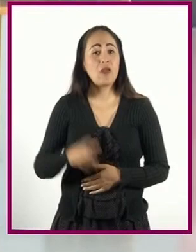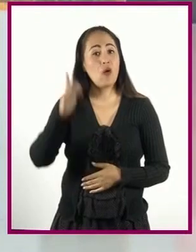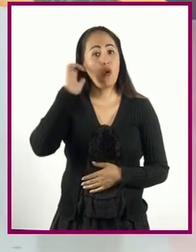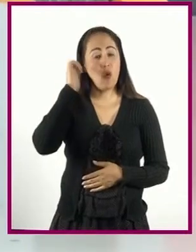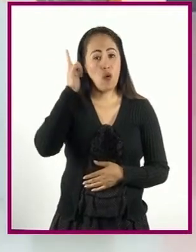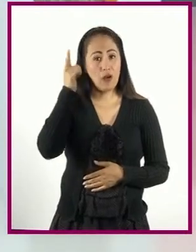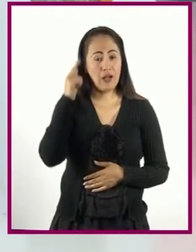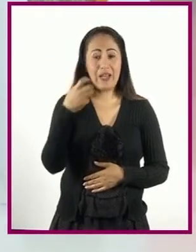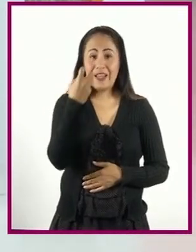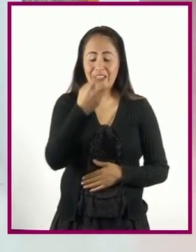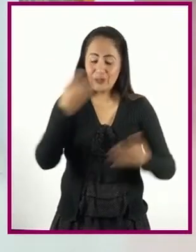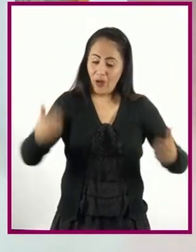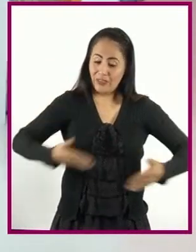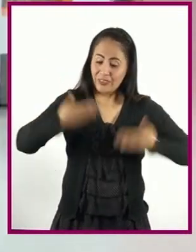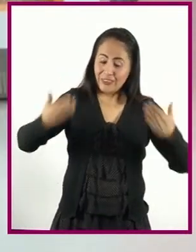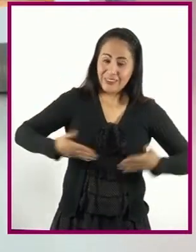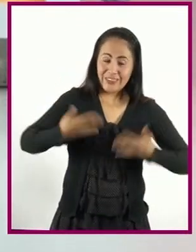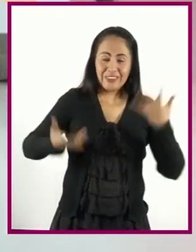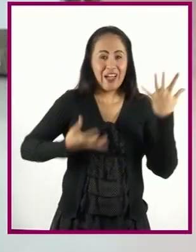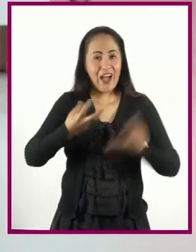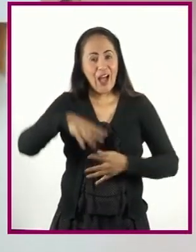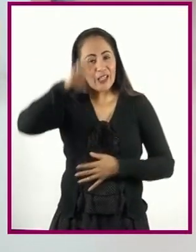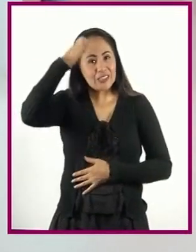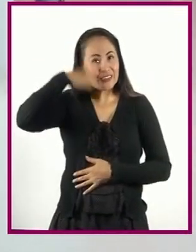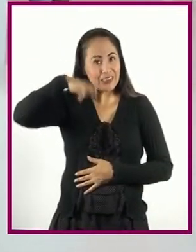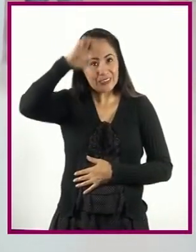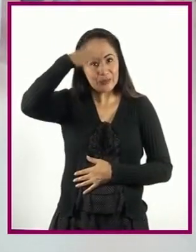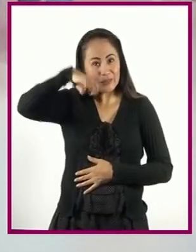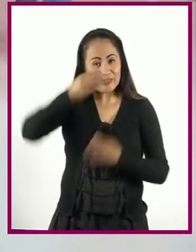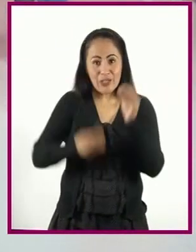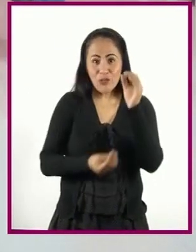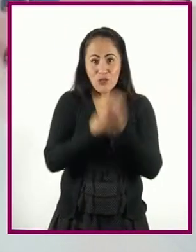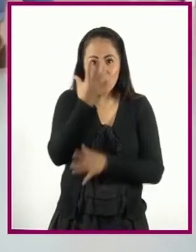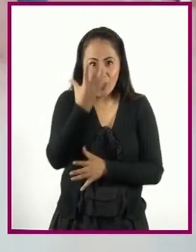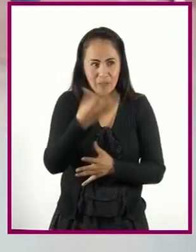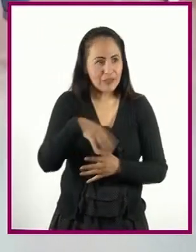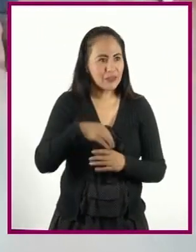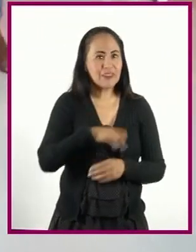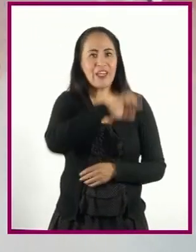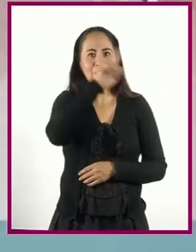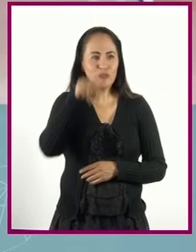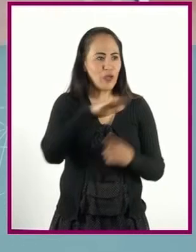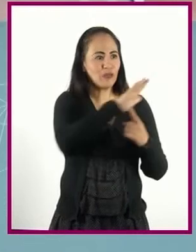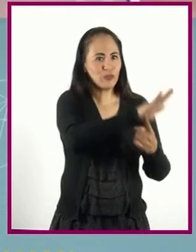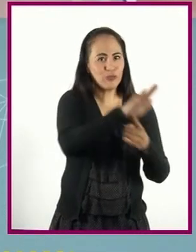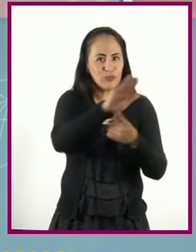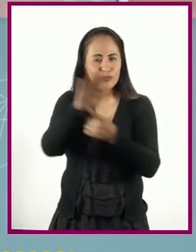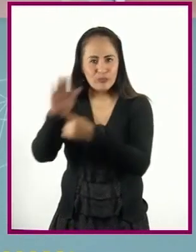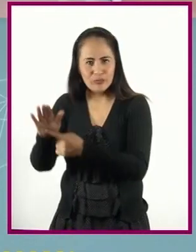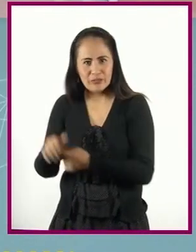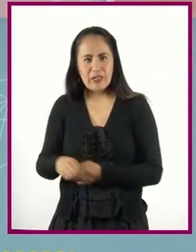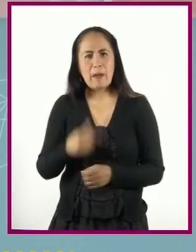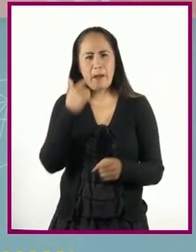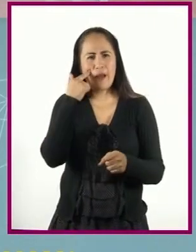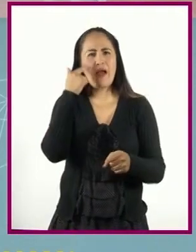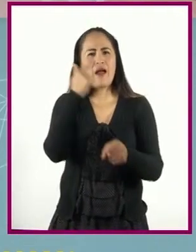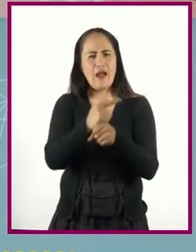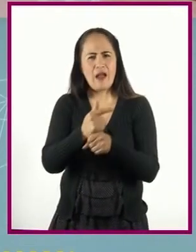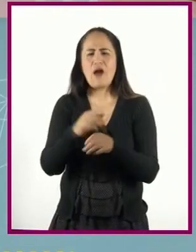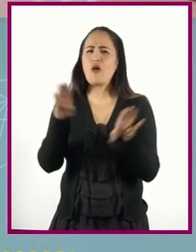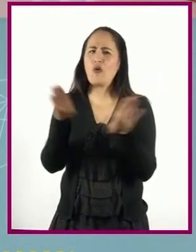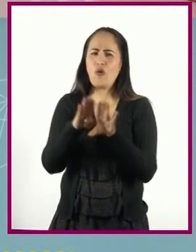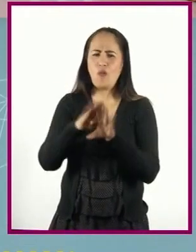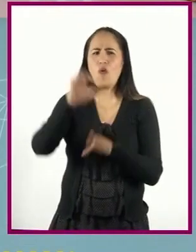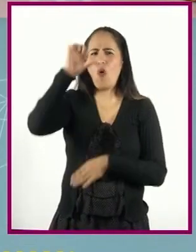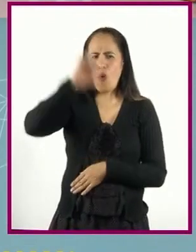Esperamos haberlos motivado a compartir nuevas experiencias del quehacer científico. Identifiquen cómo aplicarían los conocimientos